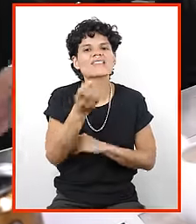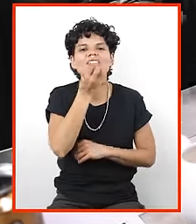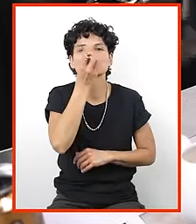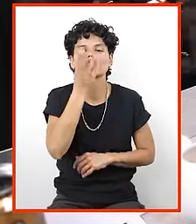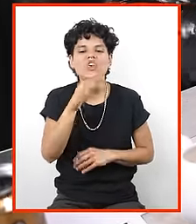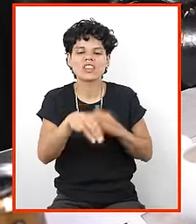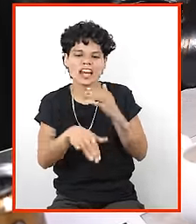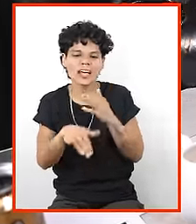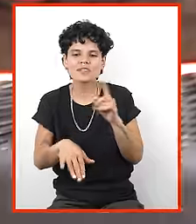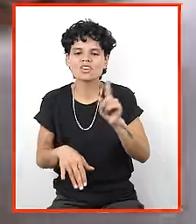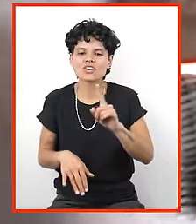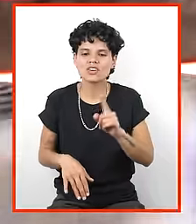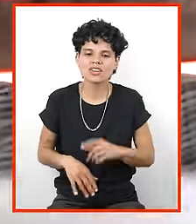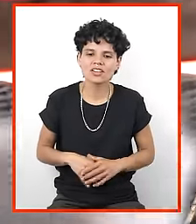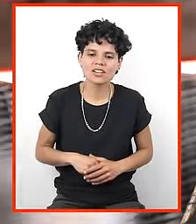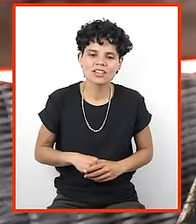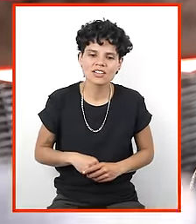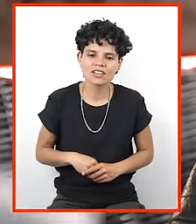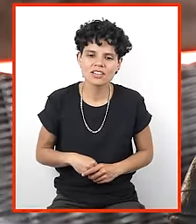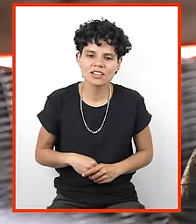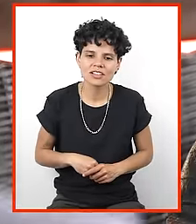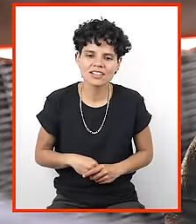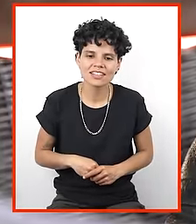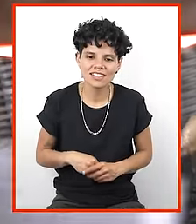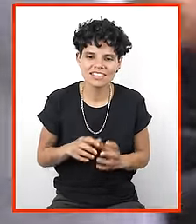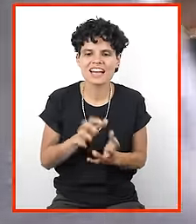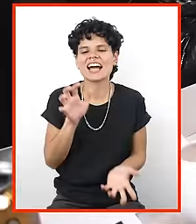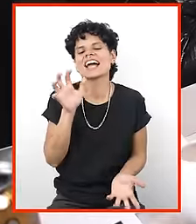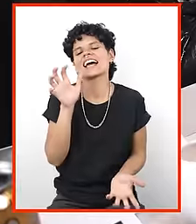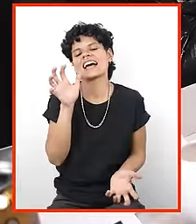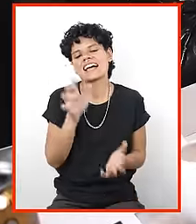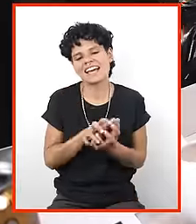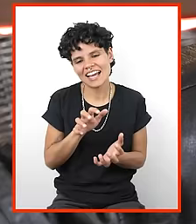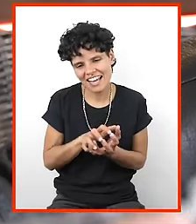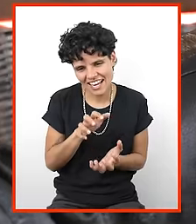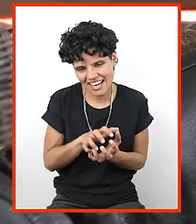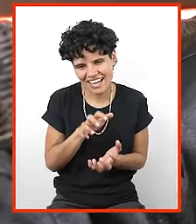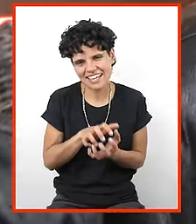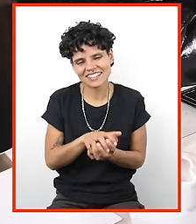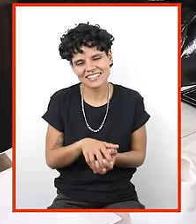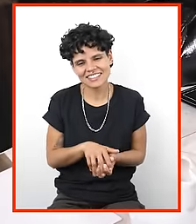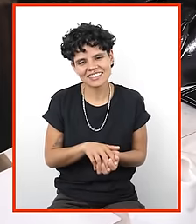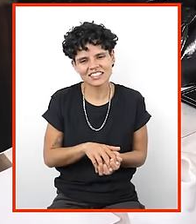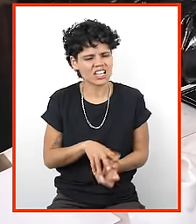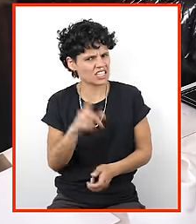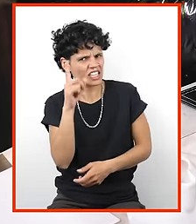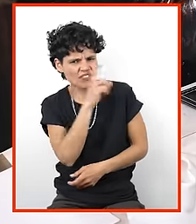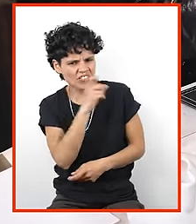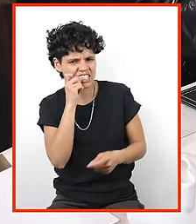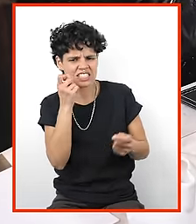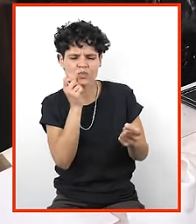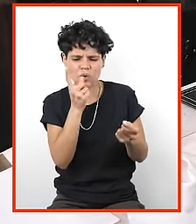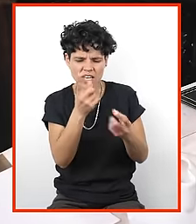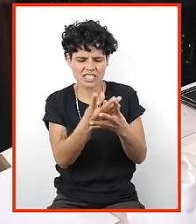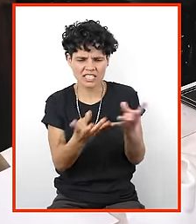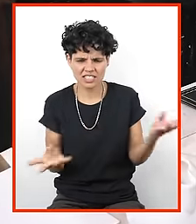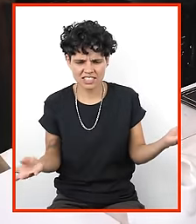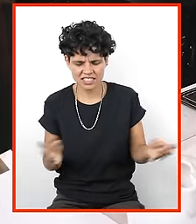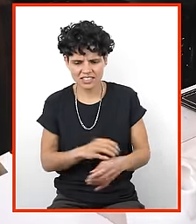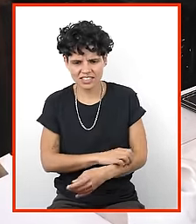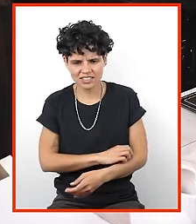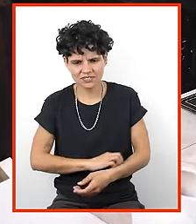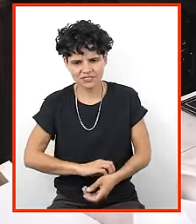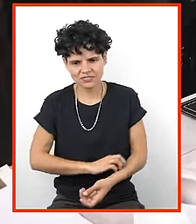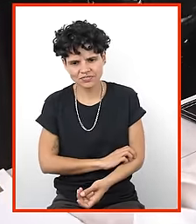la terminada de marcianeque no es así. Sí. Entonces yo pensé que era marcianeque, pero ver, está difícil esta. Soltó el